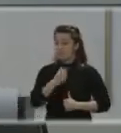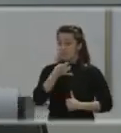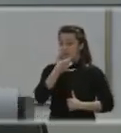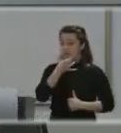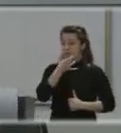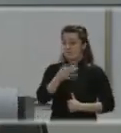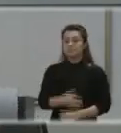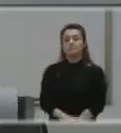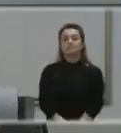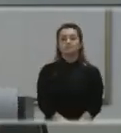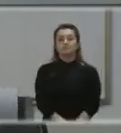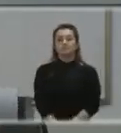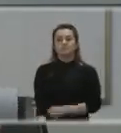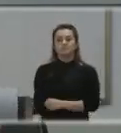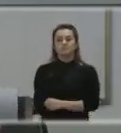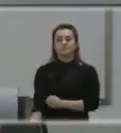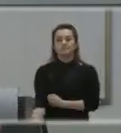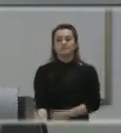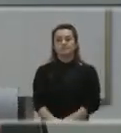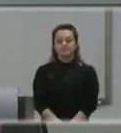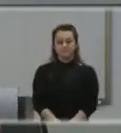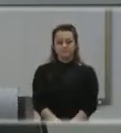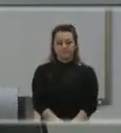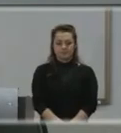¿Puedes pasarle?